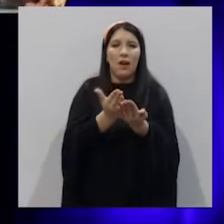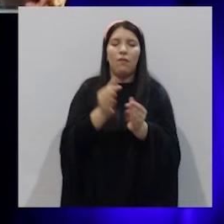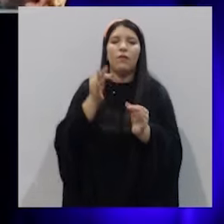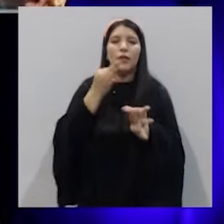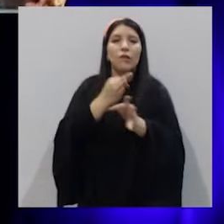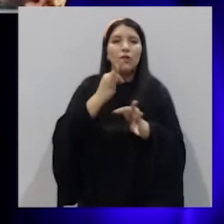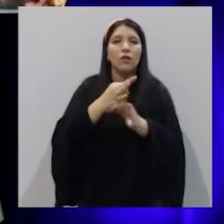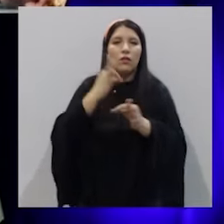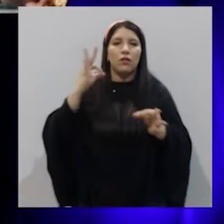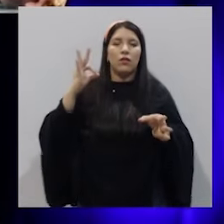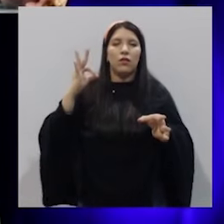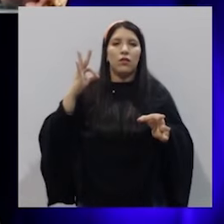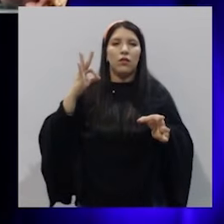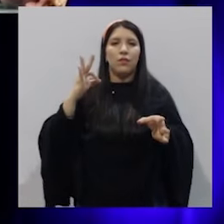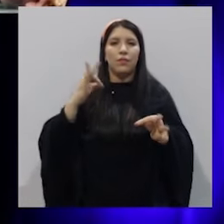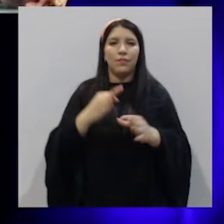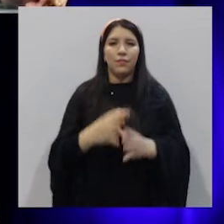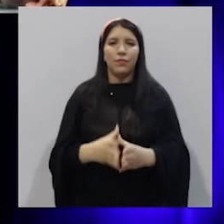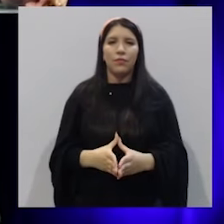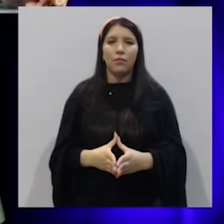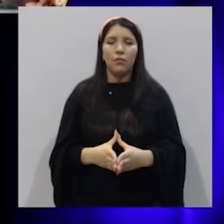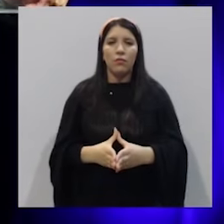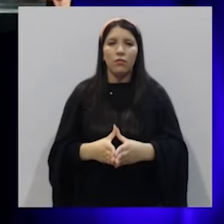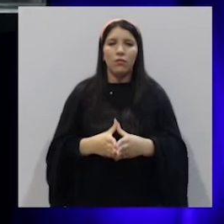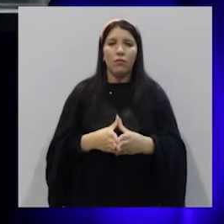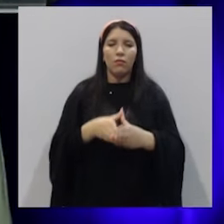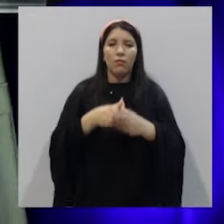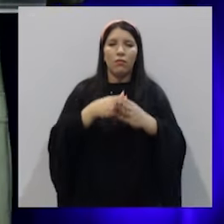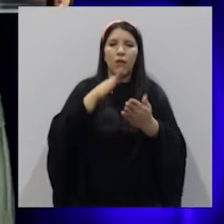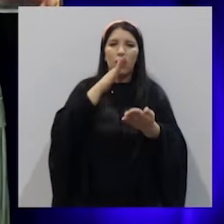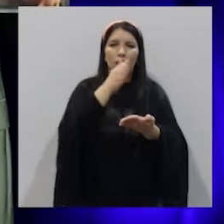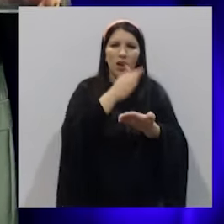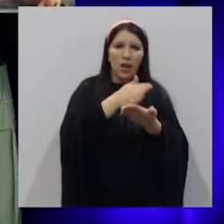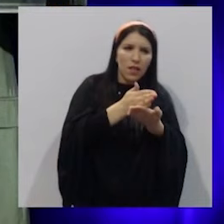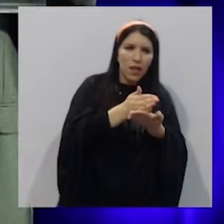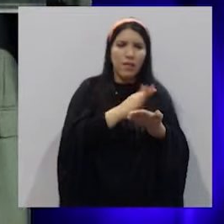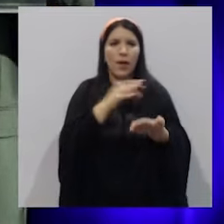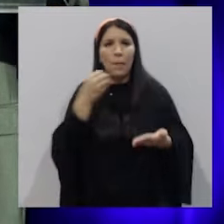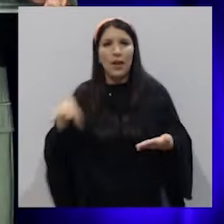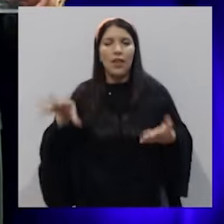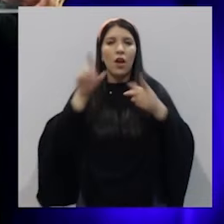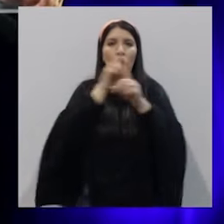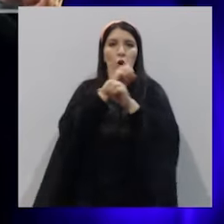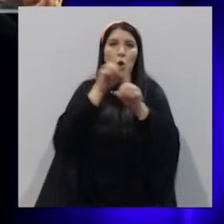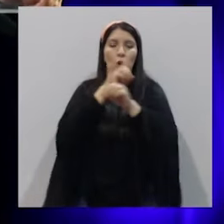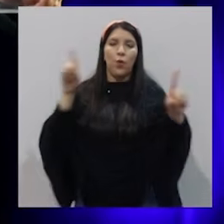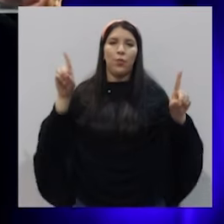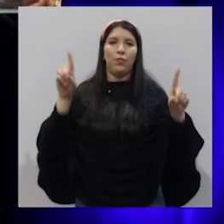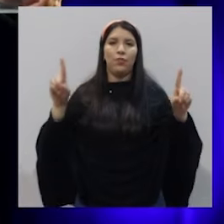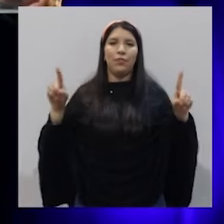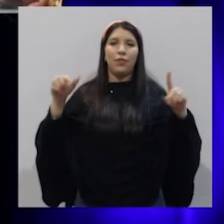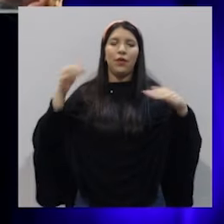de nuestro señor y salvador jesucristo crezcan y eso fue el deseo del